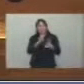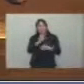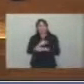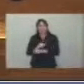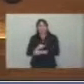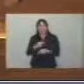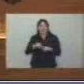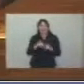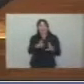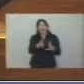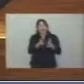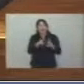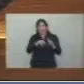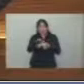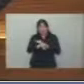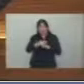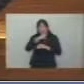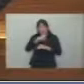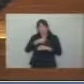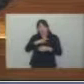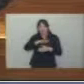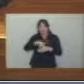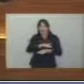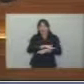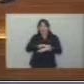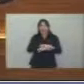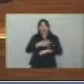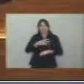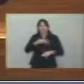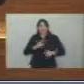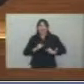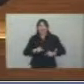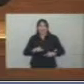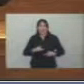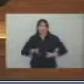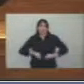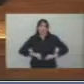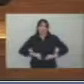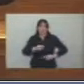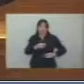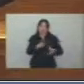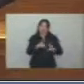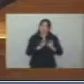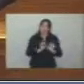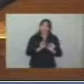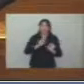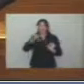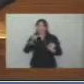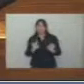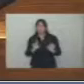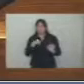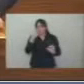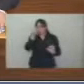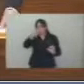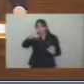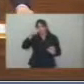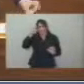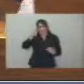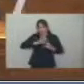para hacer frente a una capacidad de gasto que le han reconocido. Eso es lo que aprobamos y no lo otro. Y ustedes estoy convencido que son perfectamente